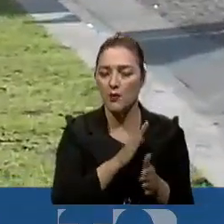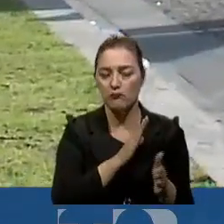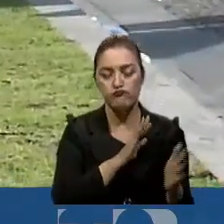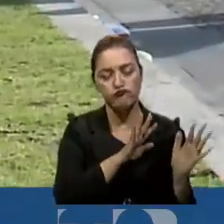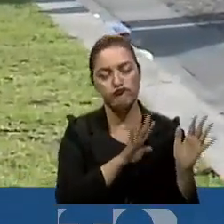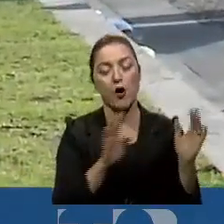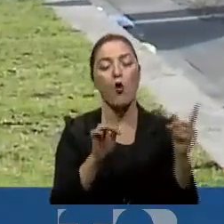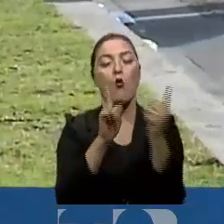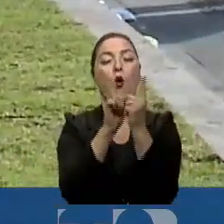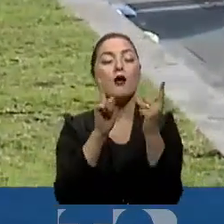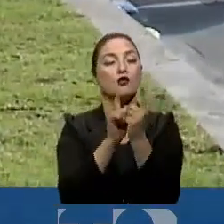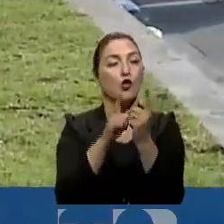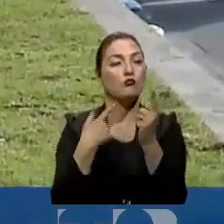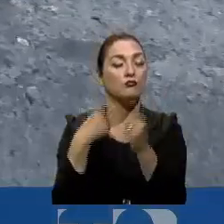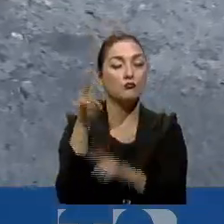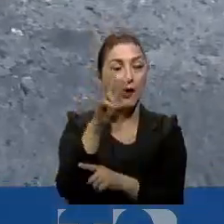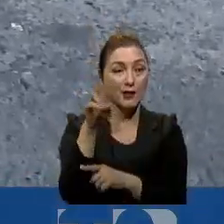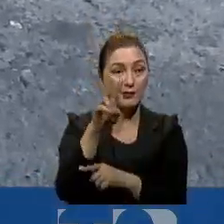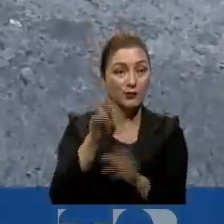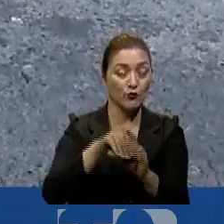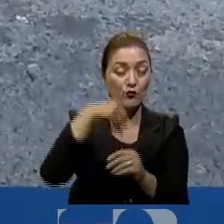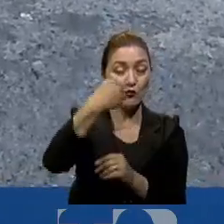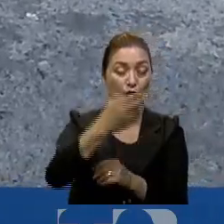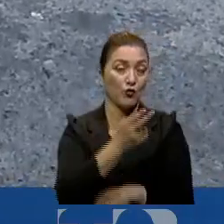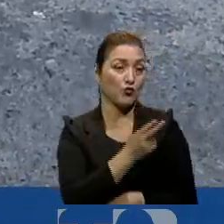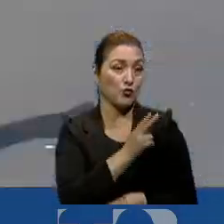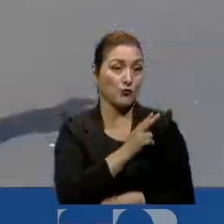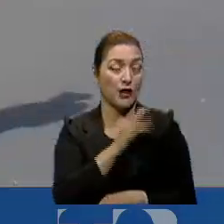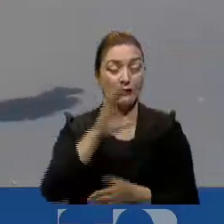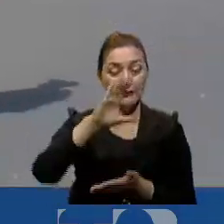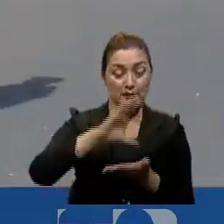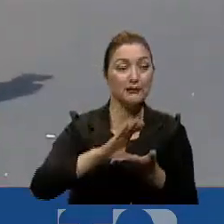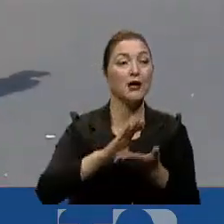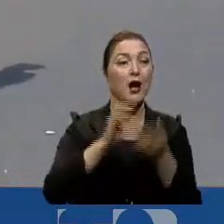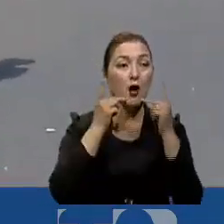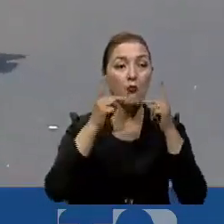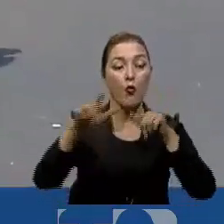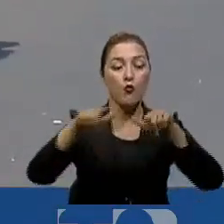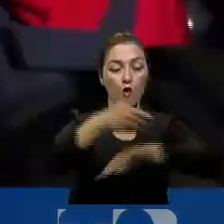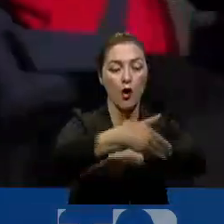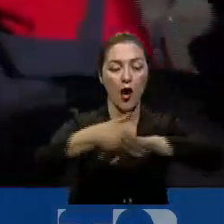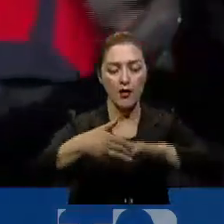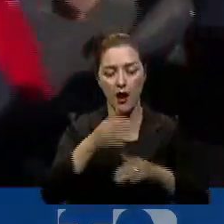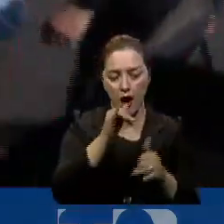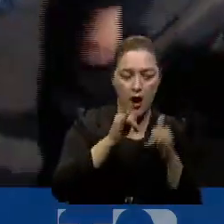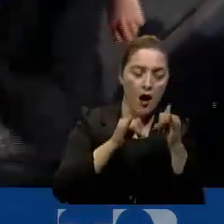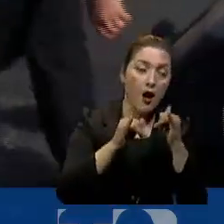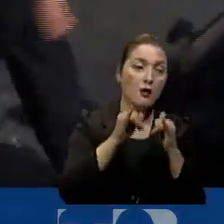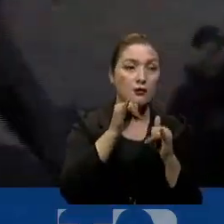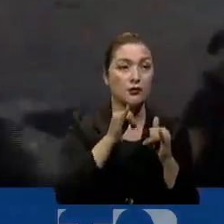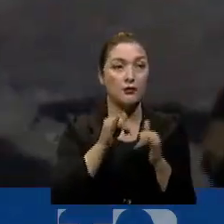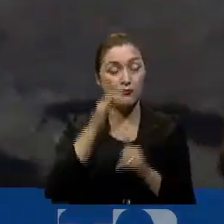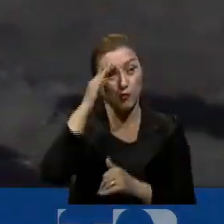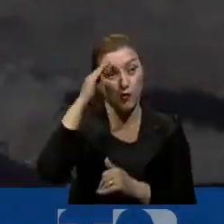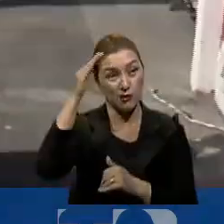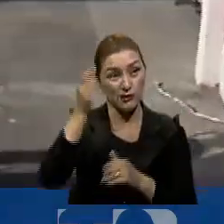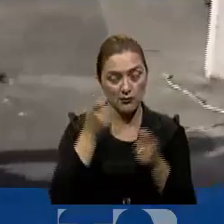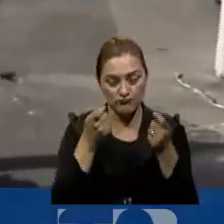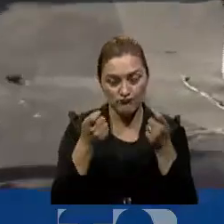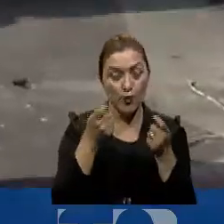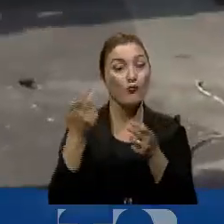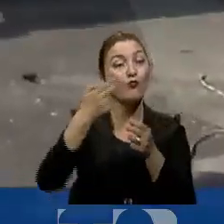las inmediaciones de la Universidad Central para consumir licor en el espacio público. Por esta razón, se ejecutó un operativo en el